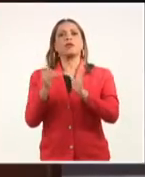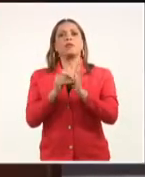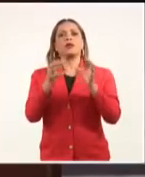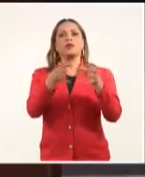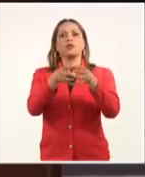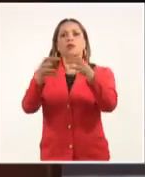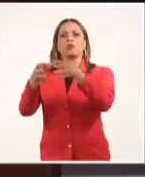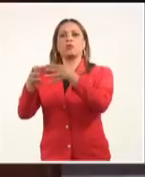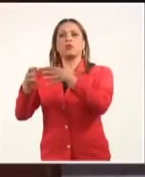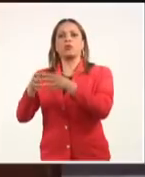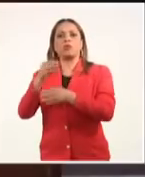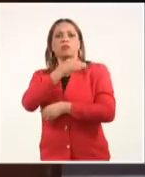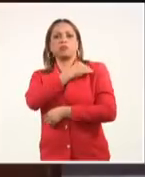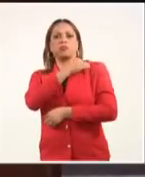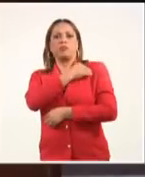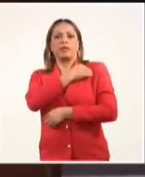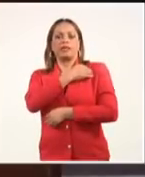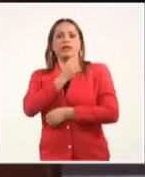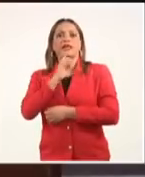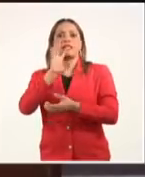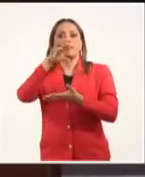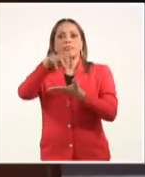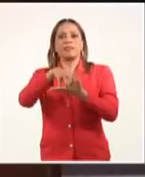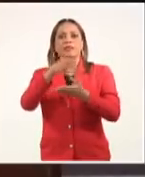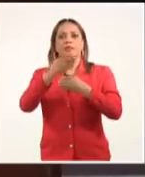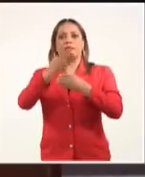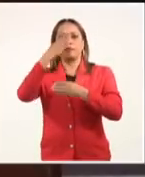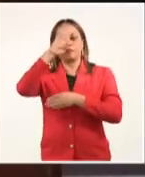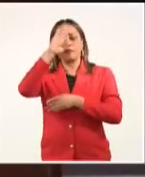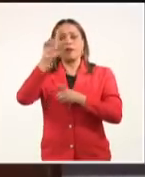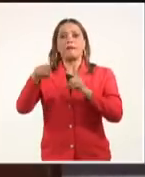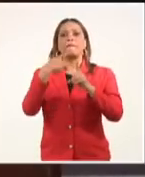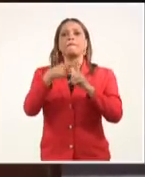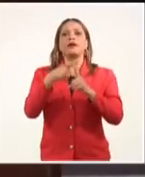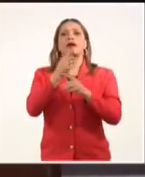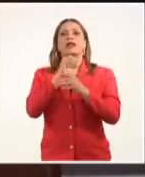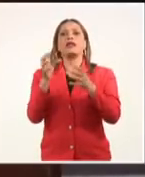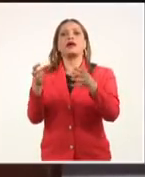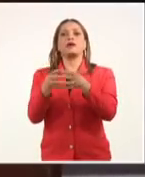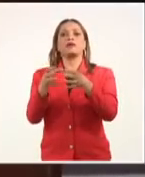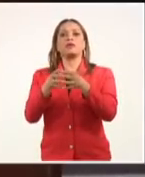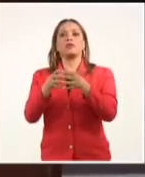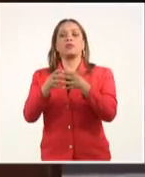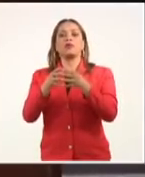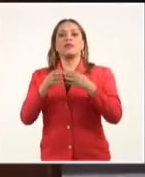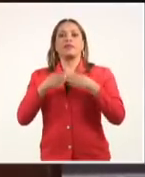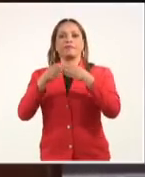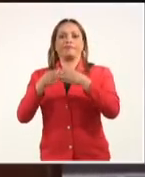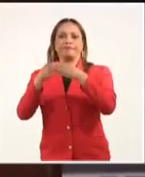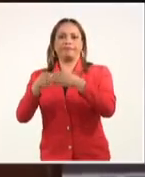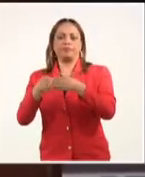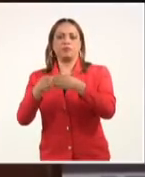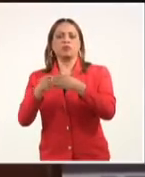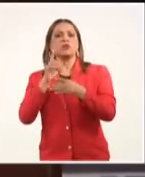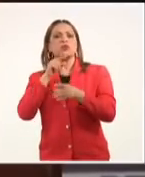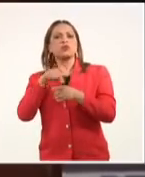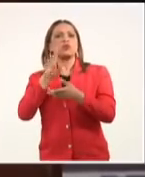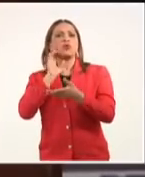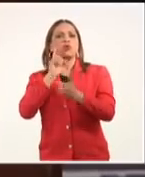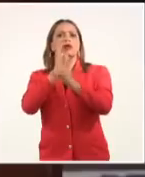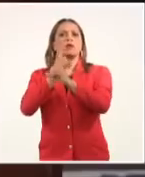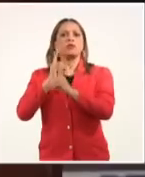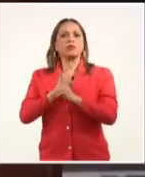en esta ciudad, además de la fuerza principal de la Marina de Guerra. Y me encontraba con uno